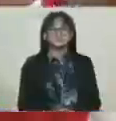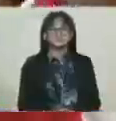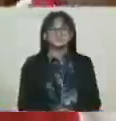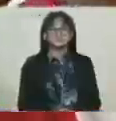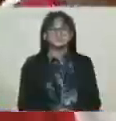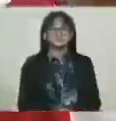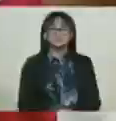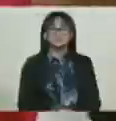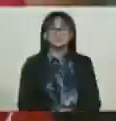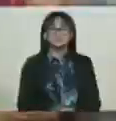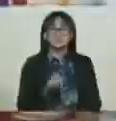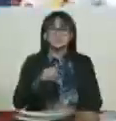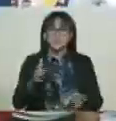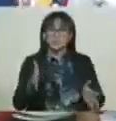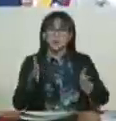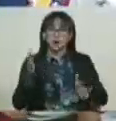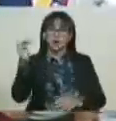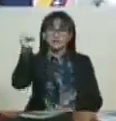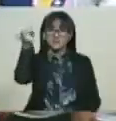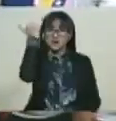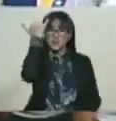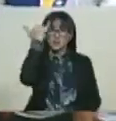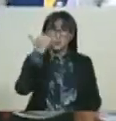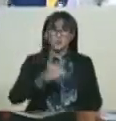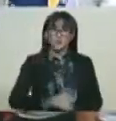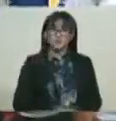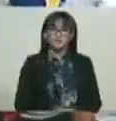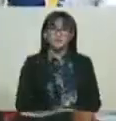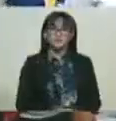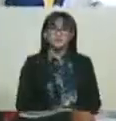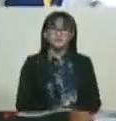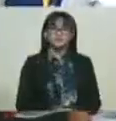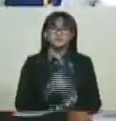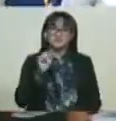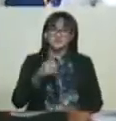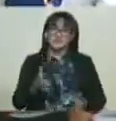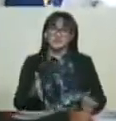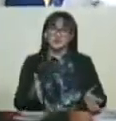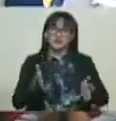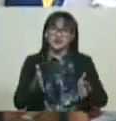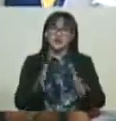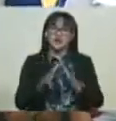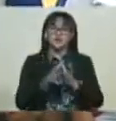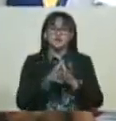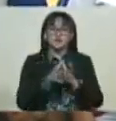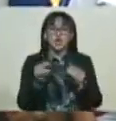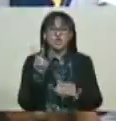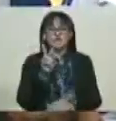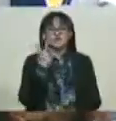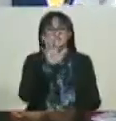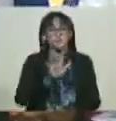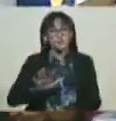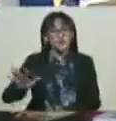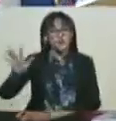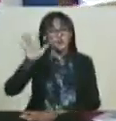y vamos a ganar en yaracuy y vamos a ganar en toda venezuela